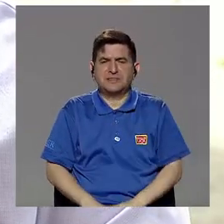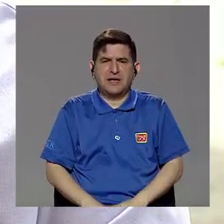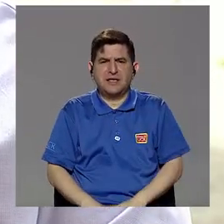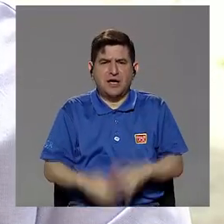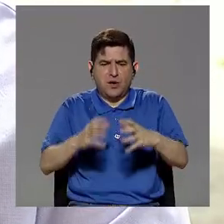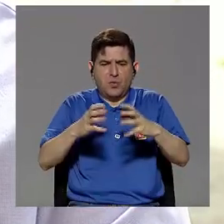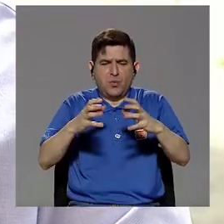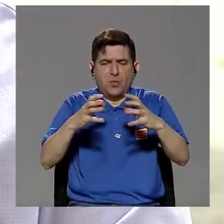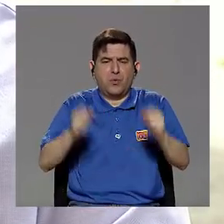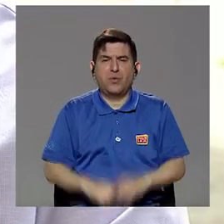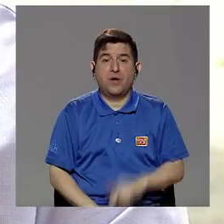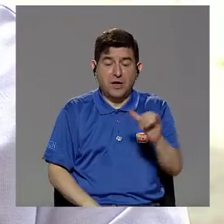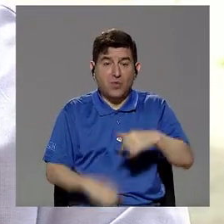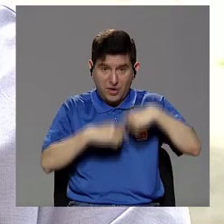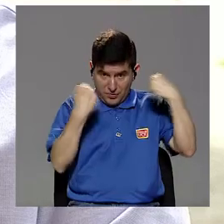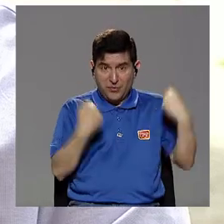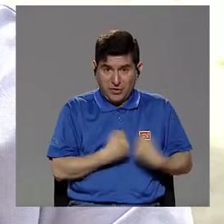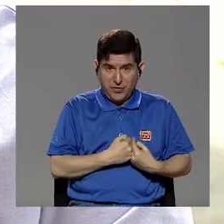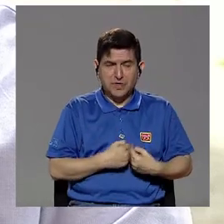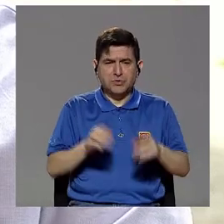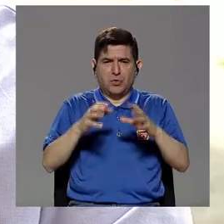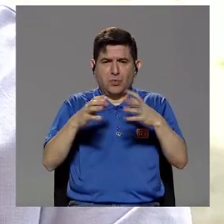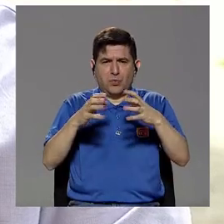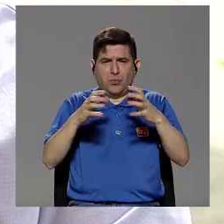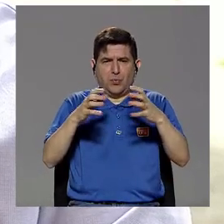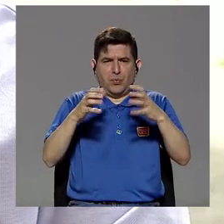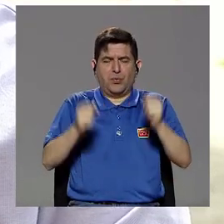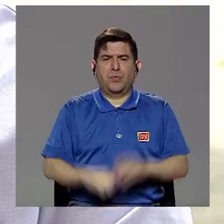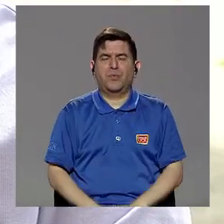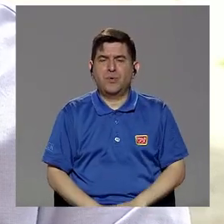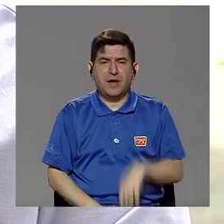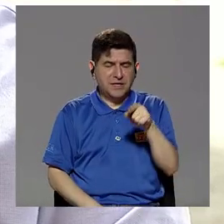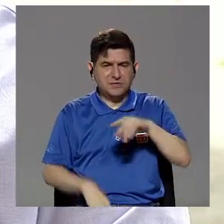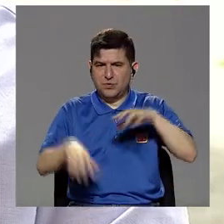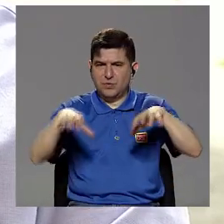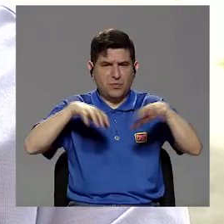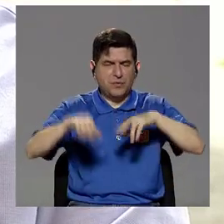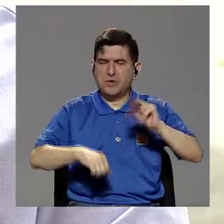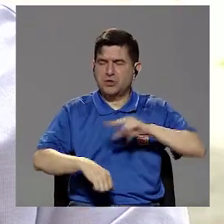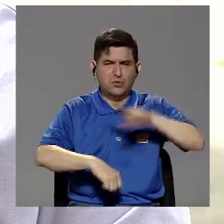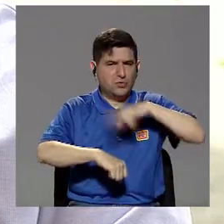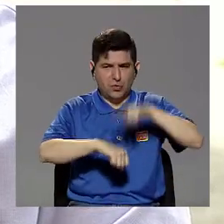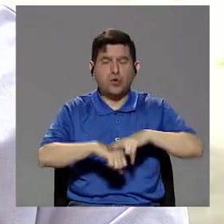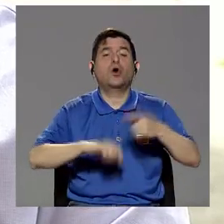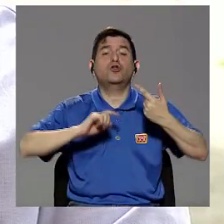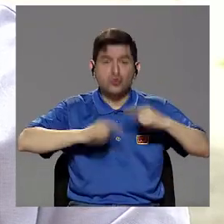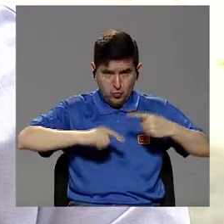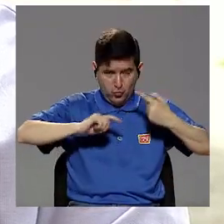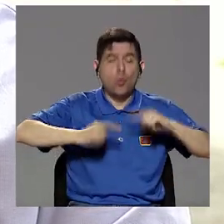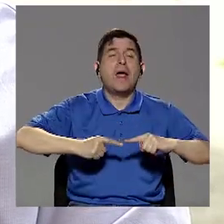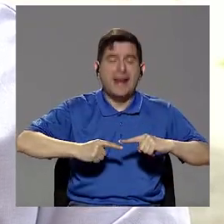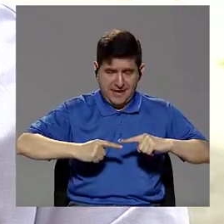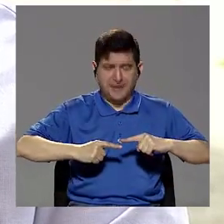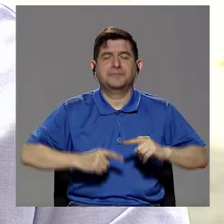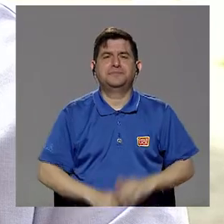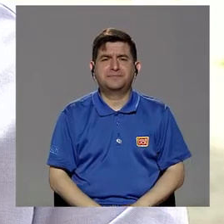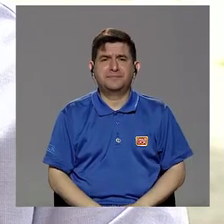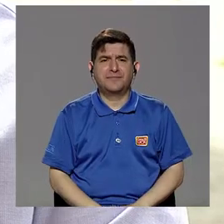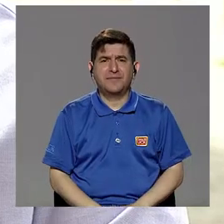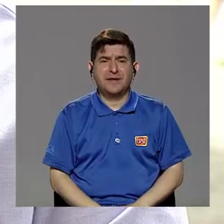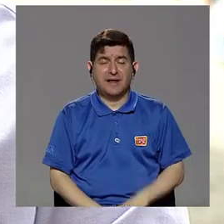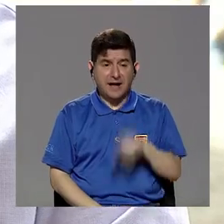empieza a fibrilar, tal vez como cuando pasa lo del corazón, o sea, que hacen que se contrae regularmente, molesta, duele. Hay